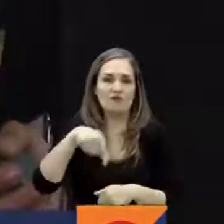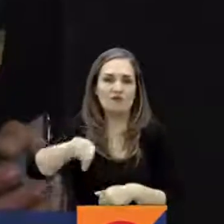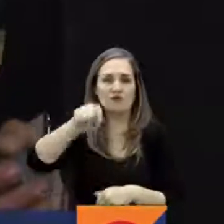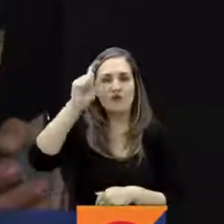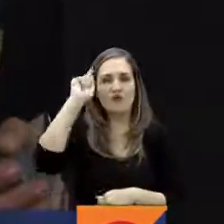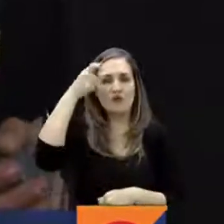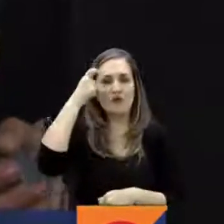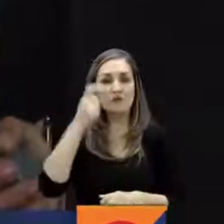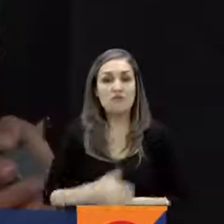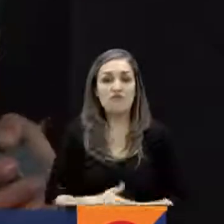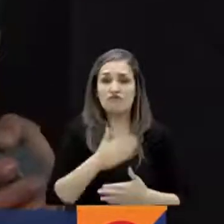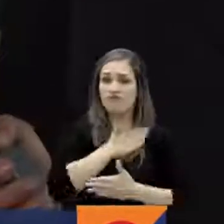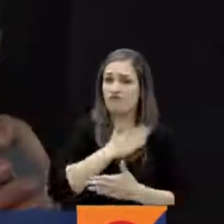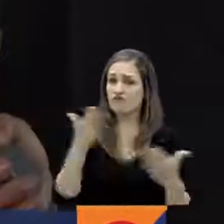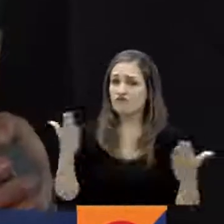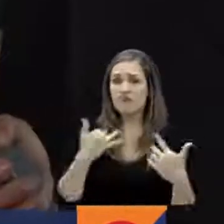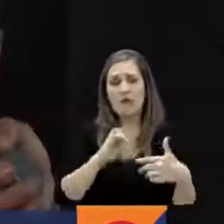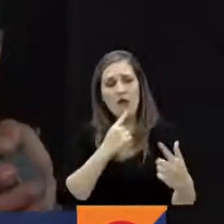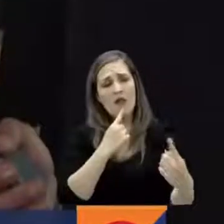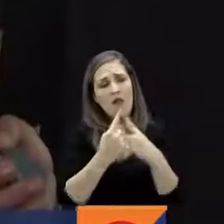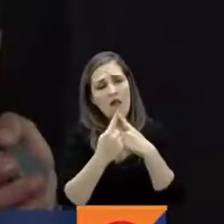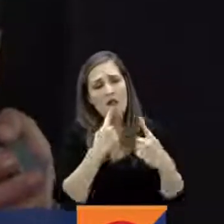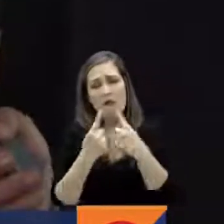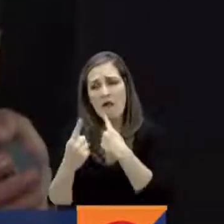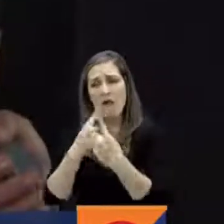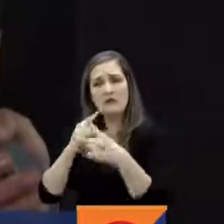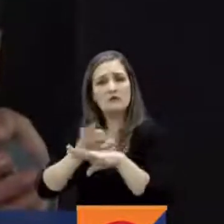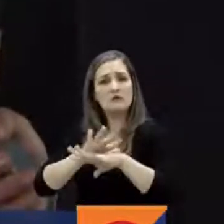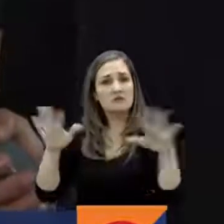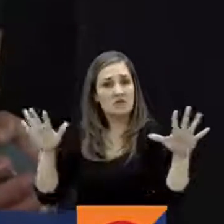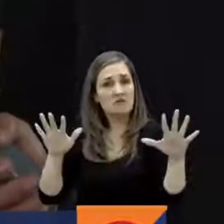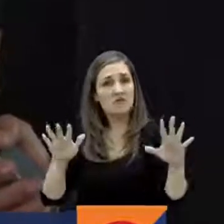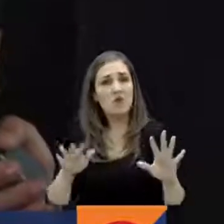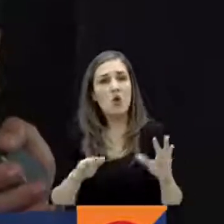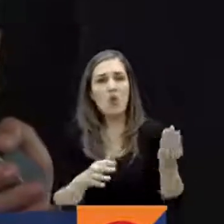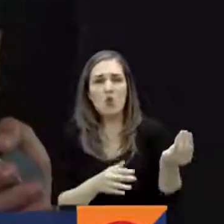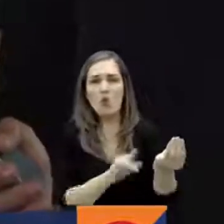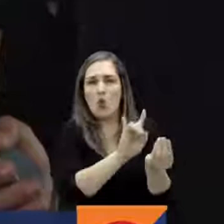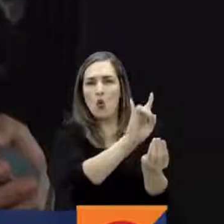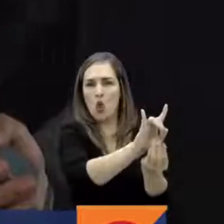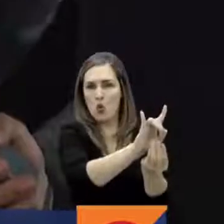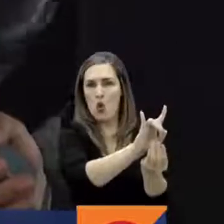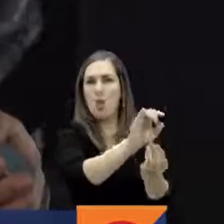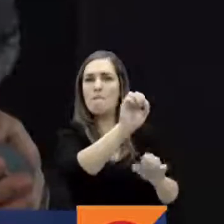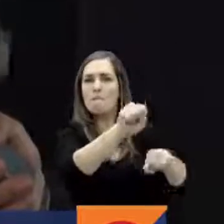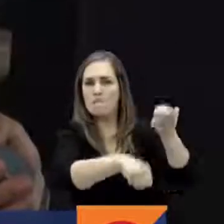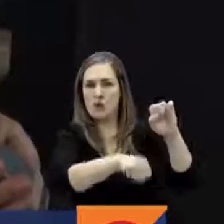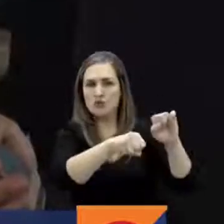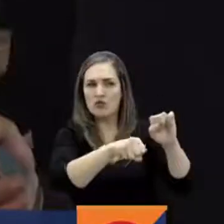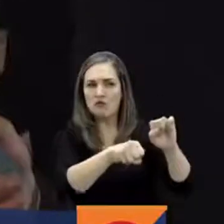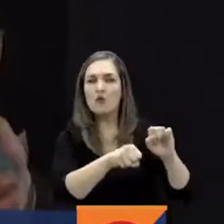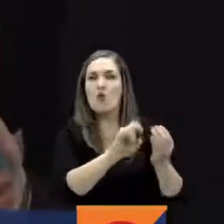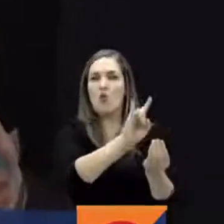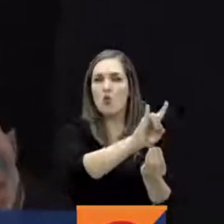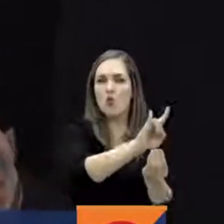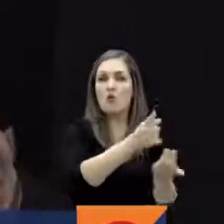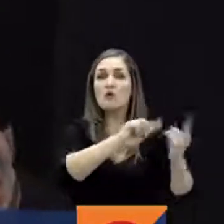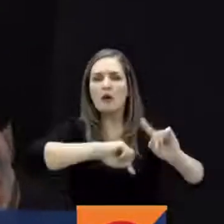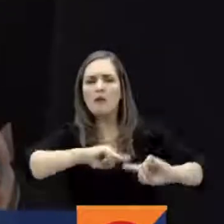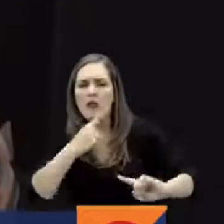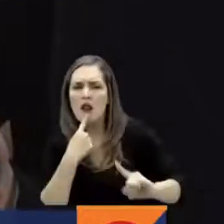estamos abiertos, hemos venido conversando, creeríamos que el partido de la U y avanzamos también en